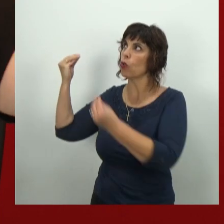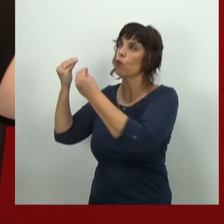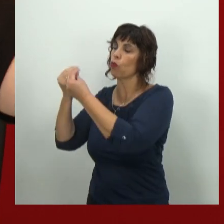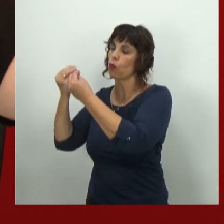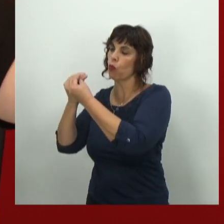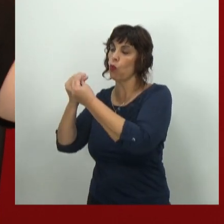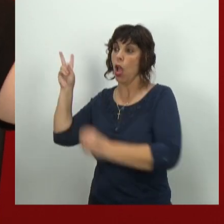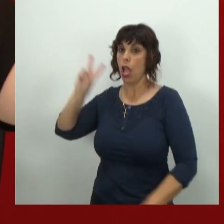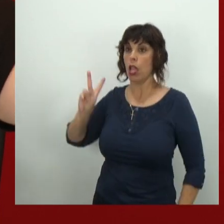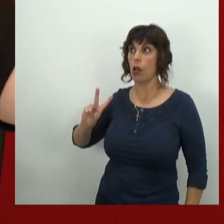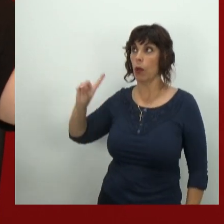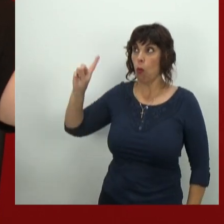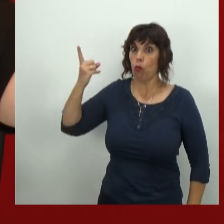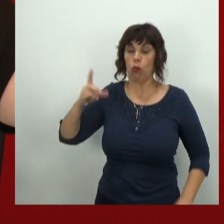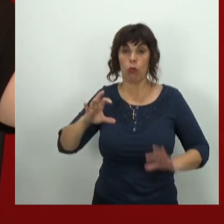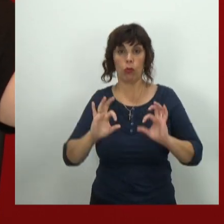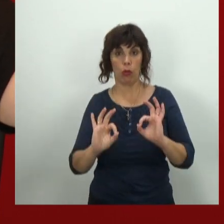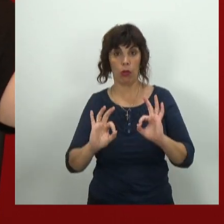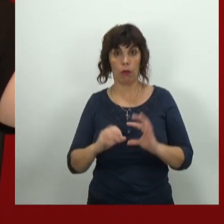el Verbo era Dios.